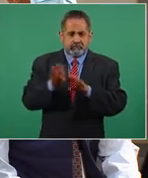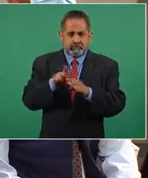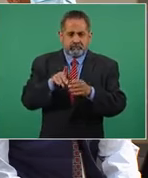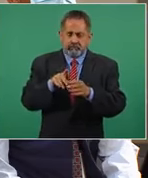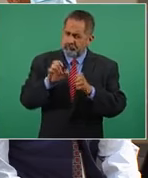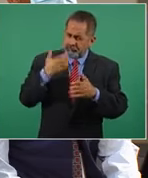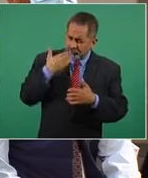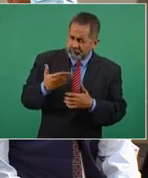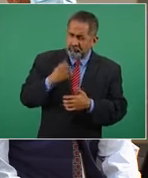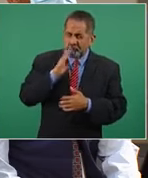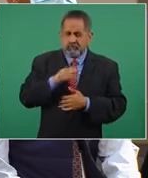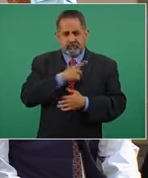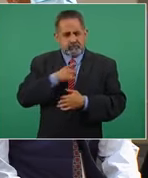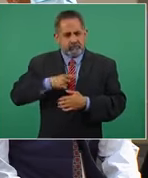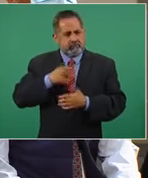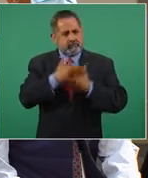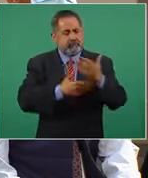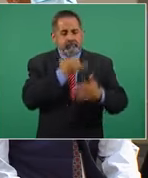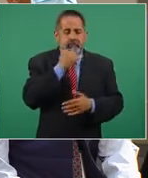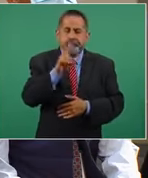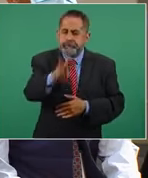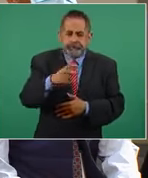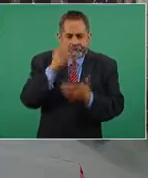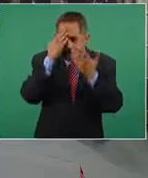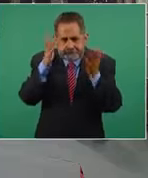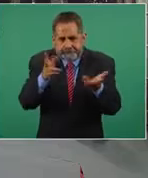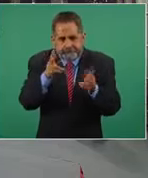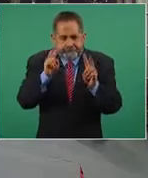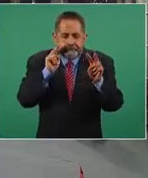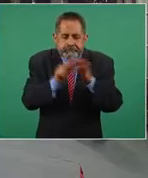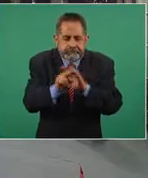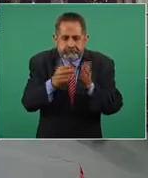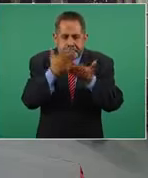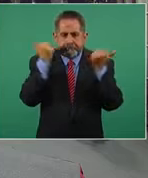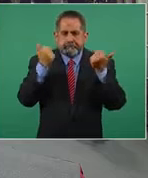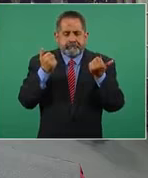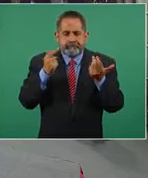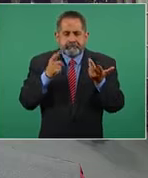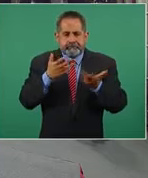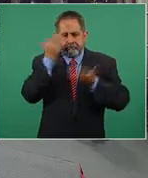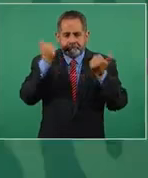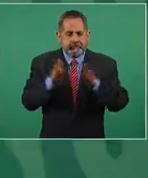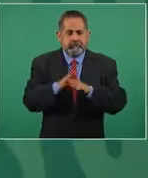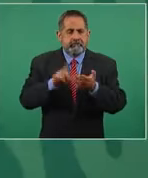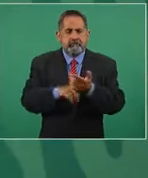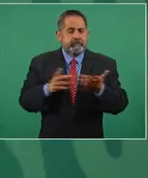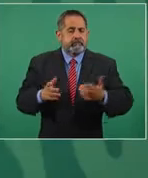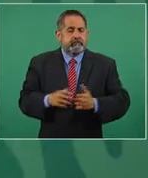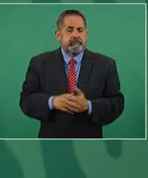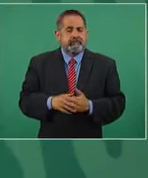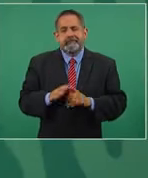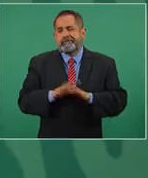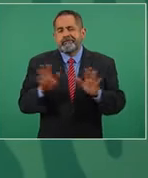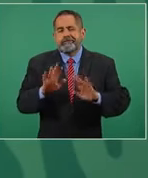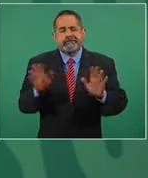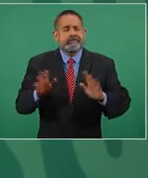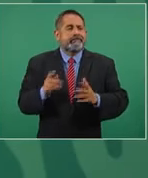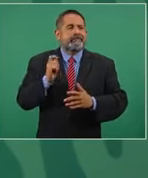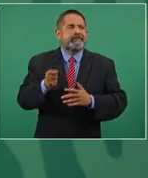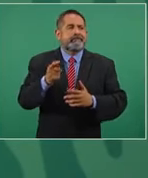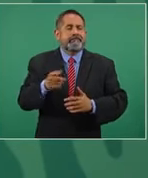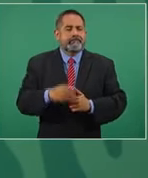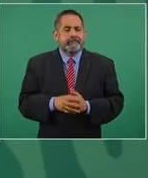o en todo caso pues que ofrezcan disculpas. Es que por no conozco el tema, o sea, porque no lo vi. Y además ya